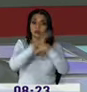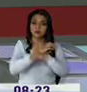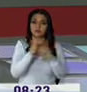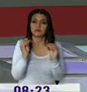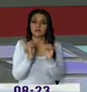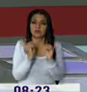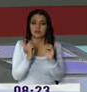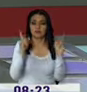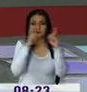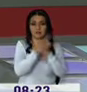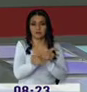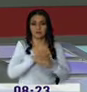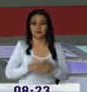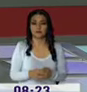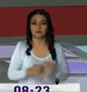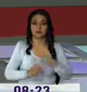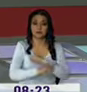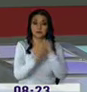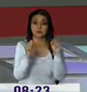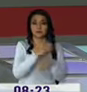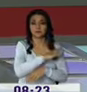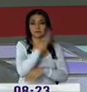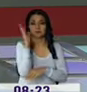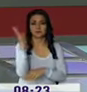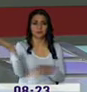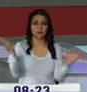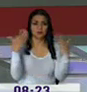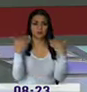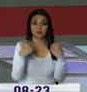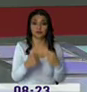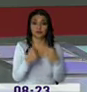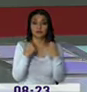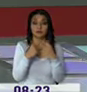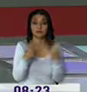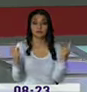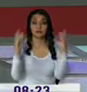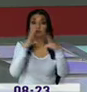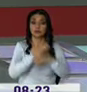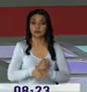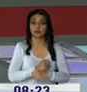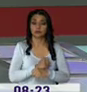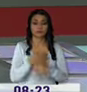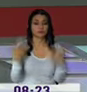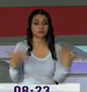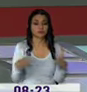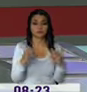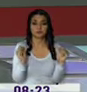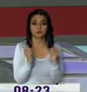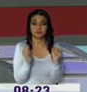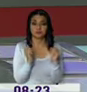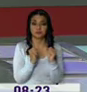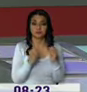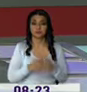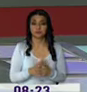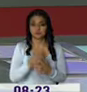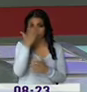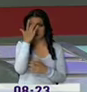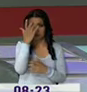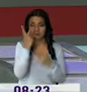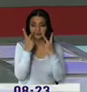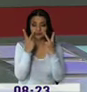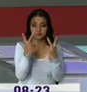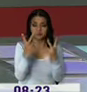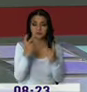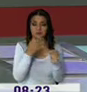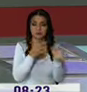así complicados. La mañana hasta el mediodía unos calores terribles, pero en la noche se llegan a temperaturas sumamente bajas. ¿El por qué? Un poco